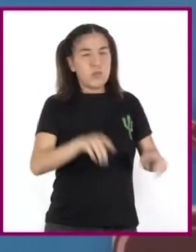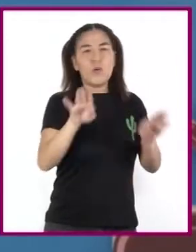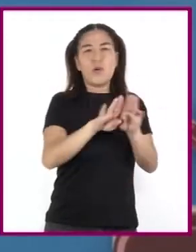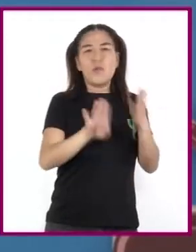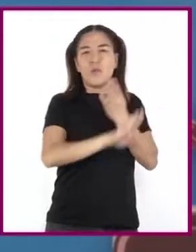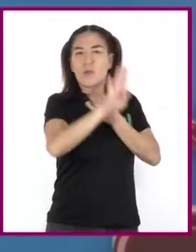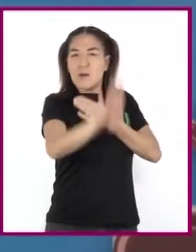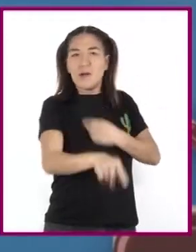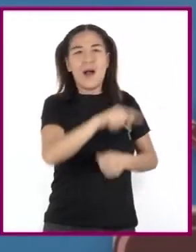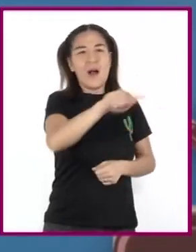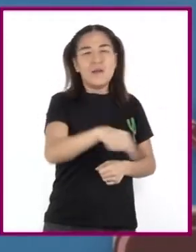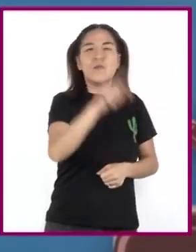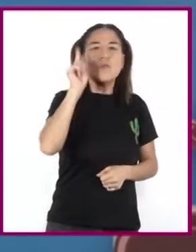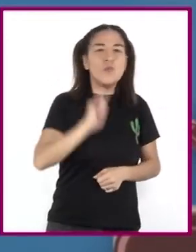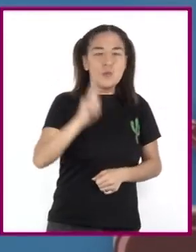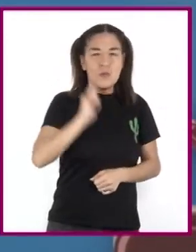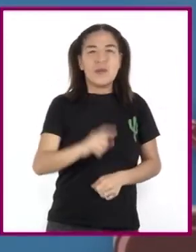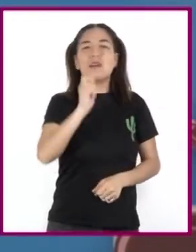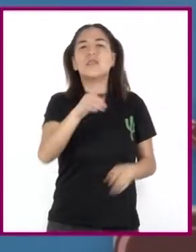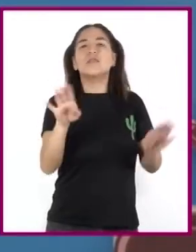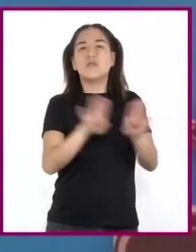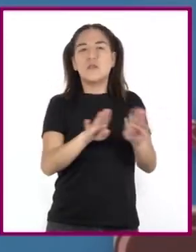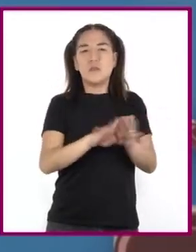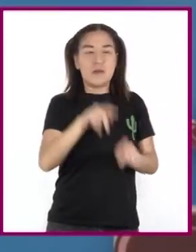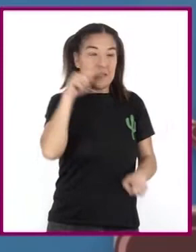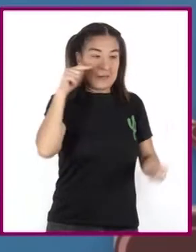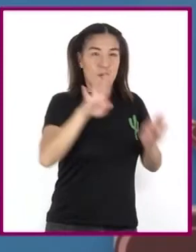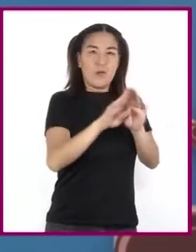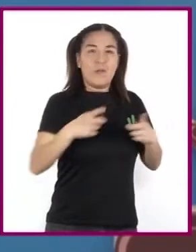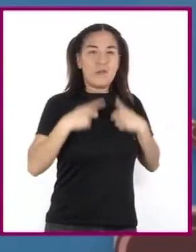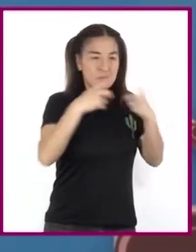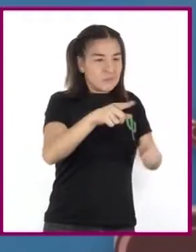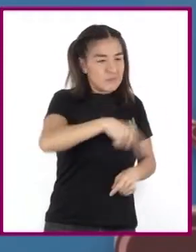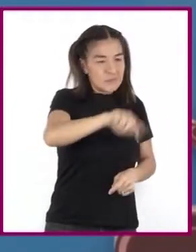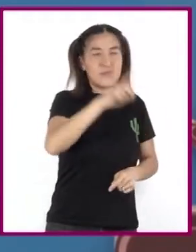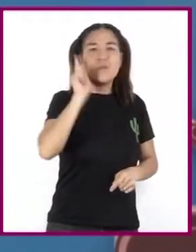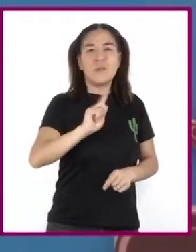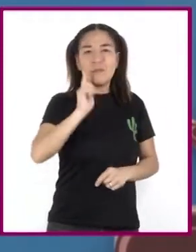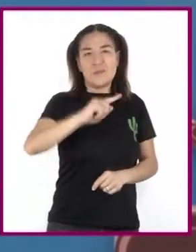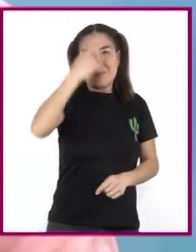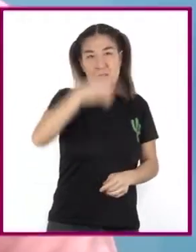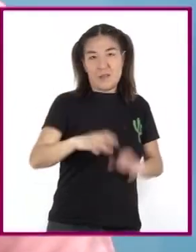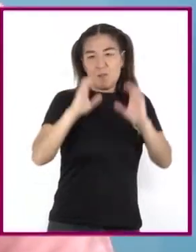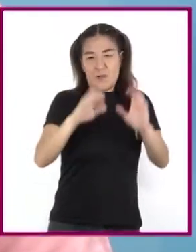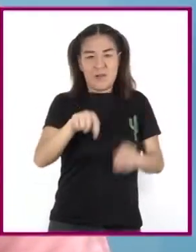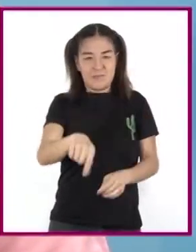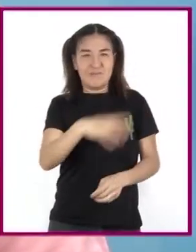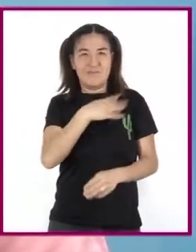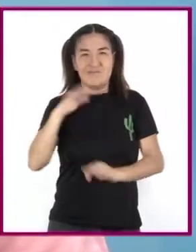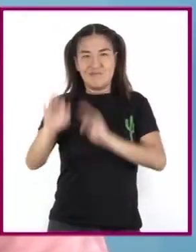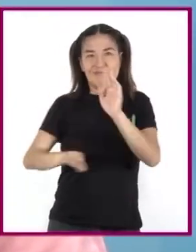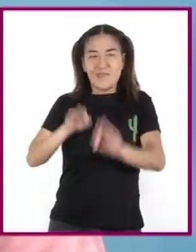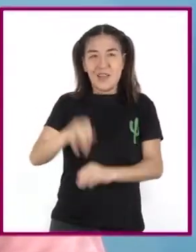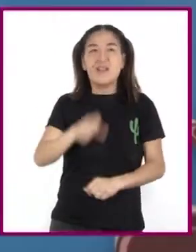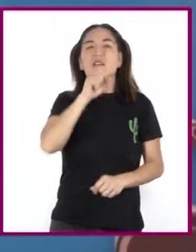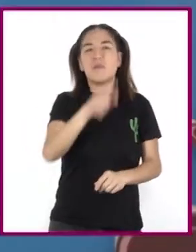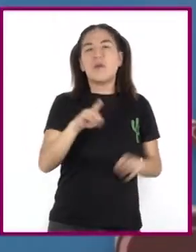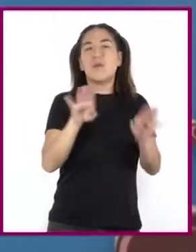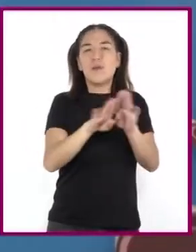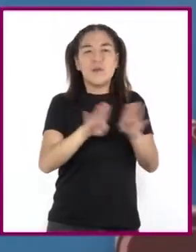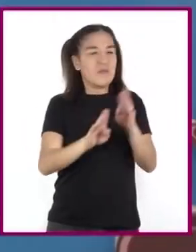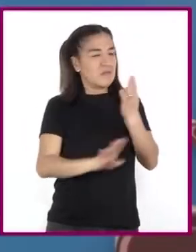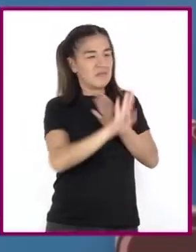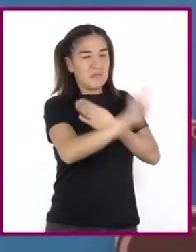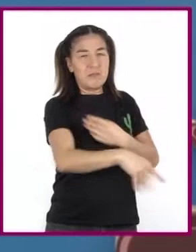mujeres, atribuyéndoles principalmente tareas para el cuidado de las y los hijos. Se les ha excluido de